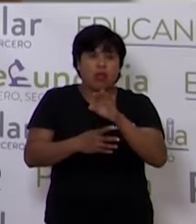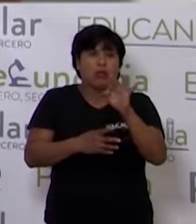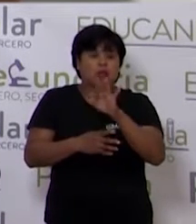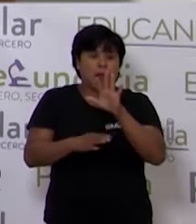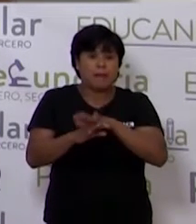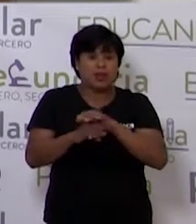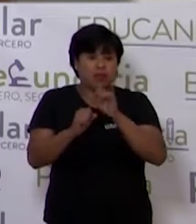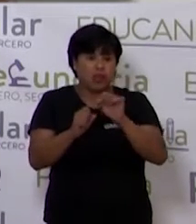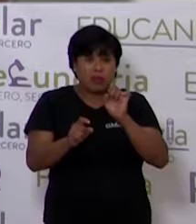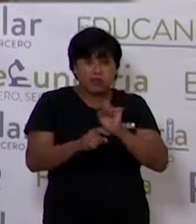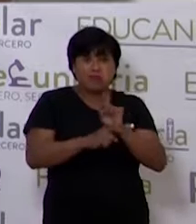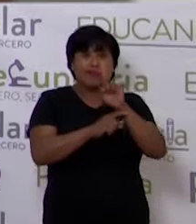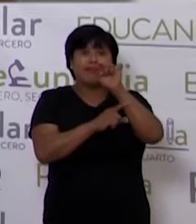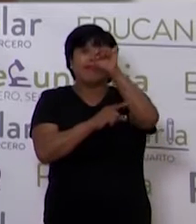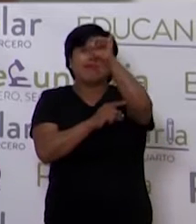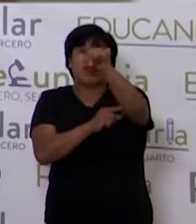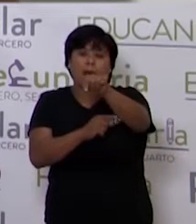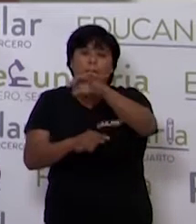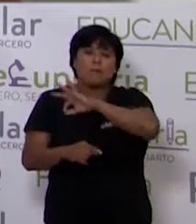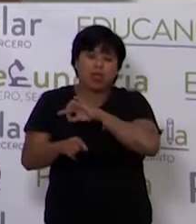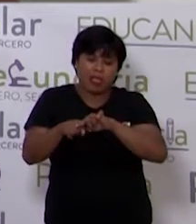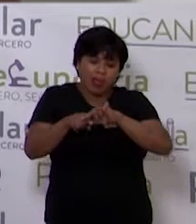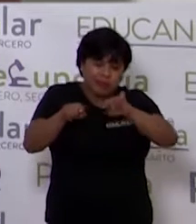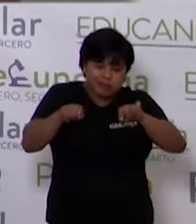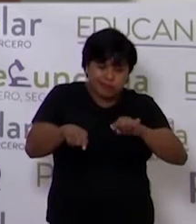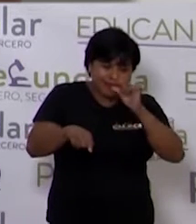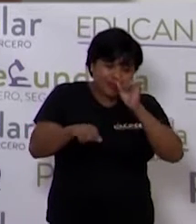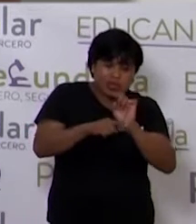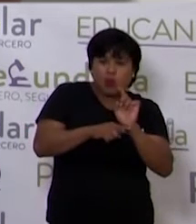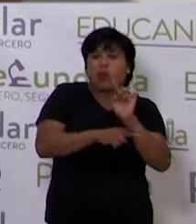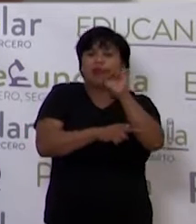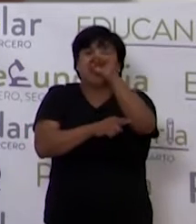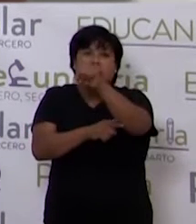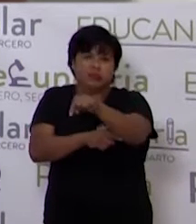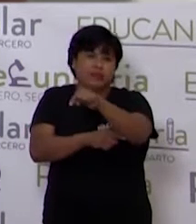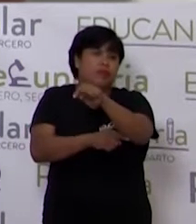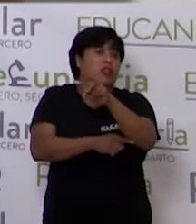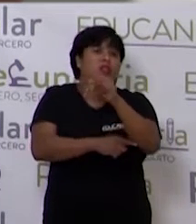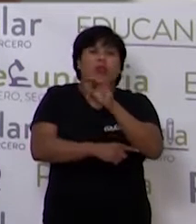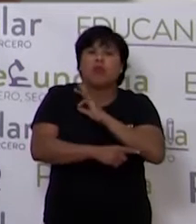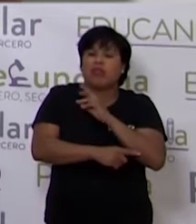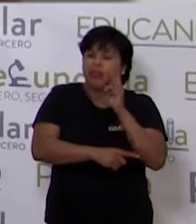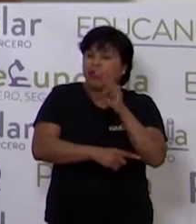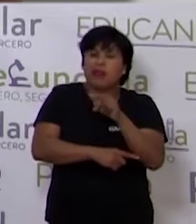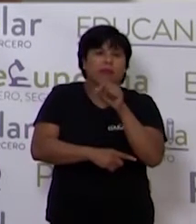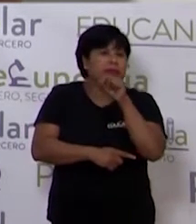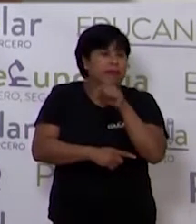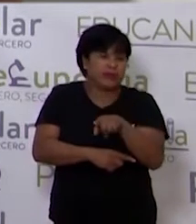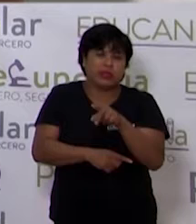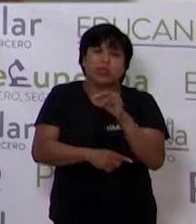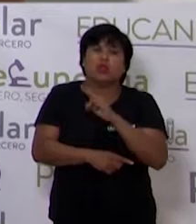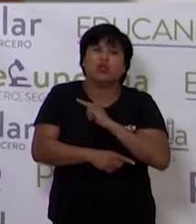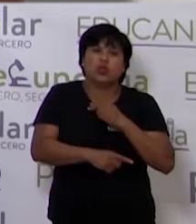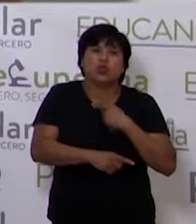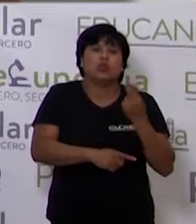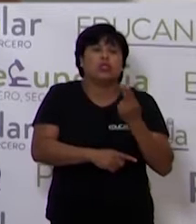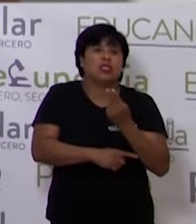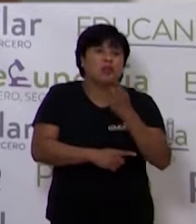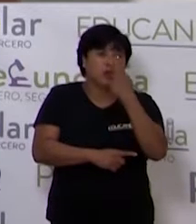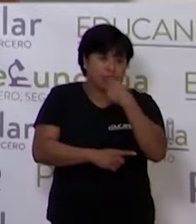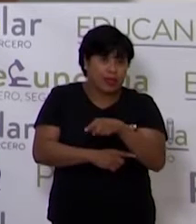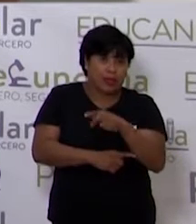más fuerte, se desperdiciaría el agua o no tendría la misma vista o la función que necesitamos